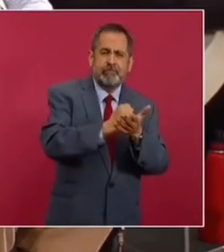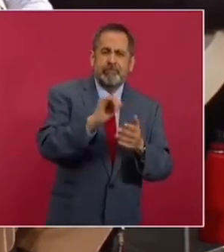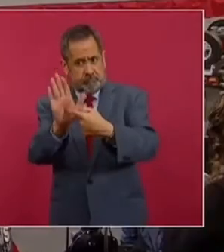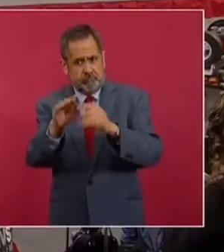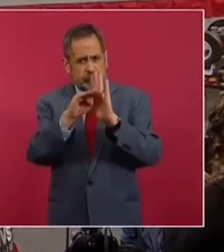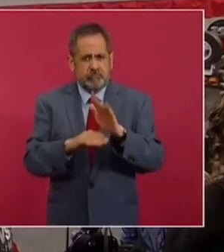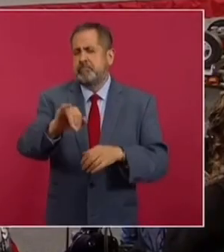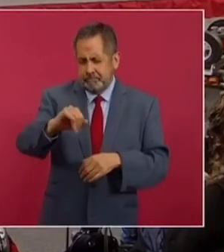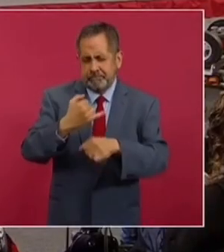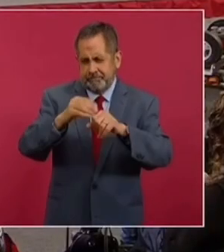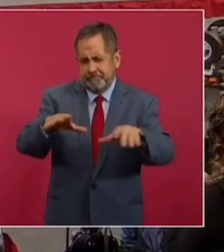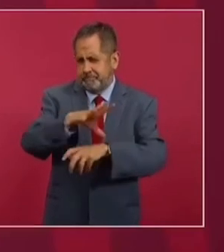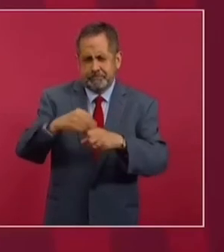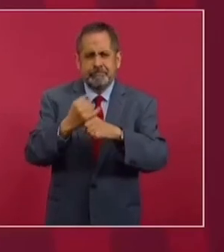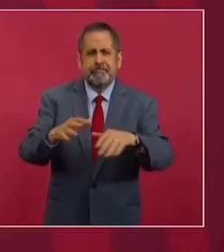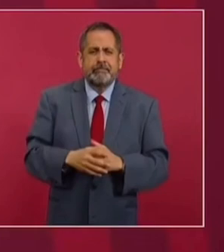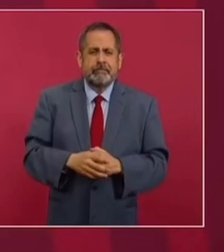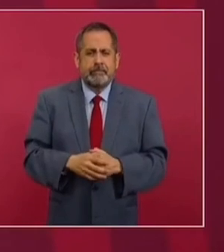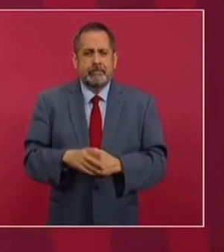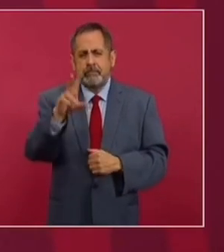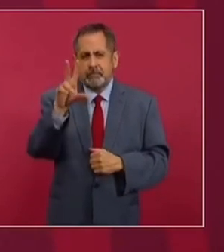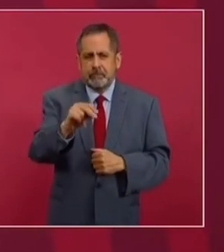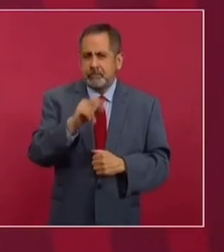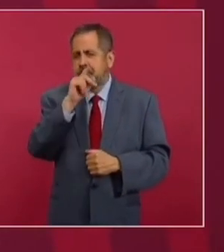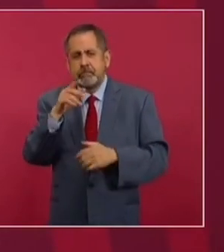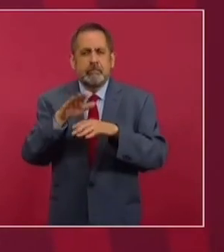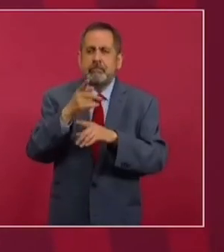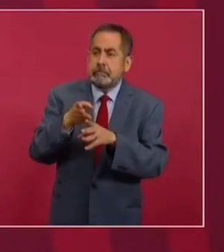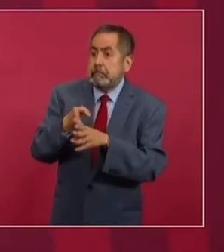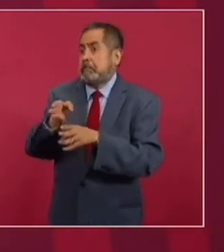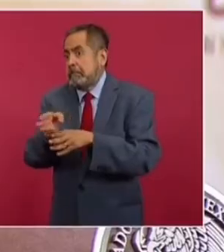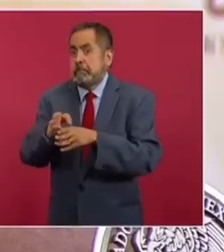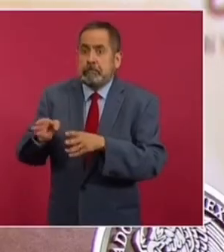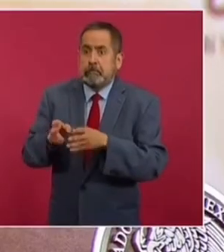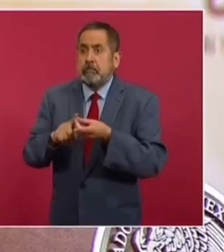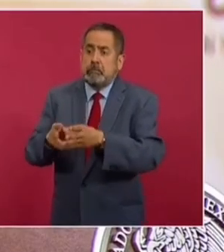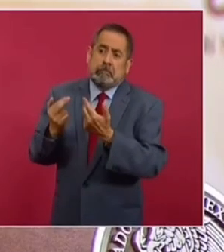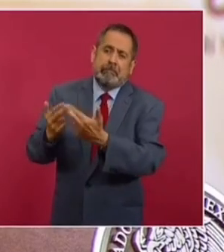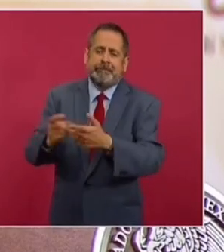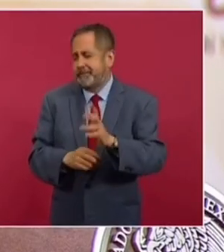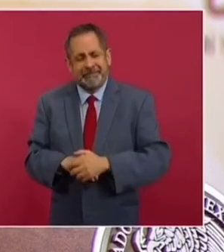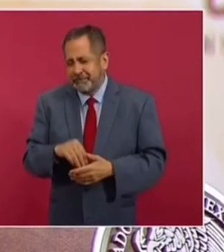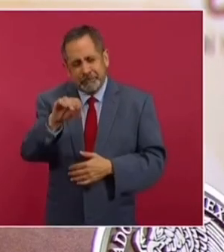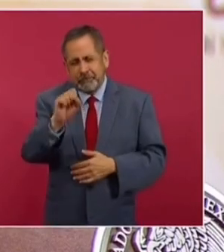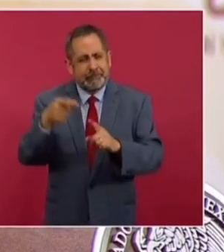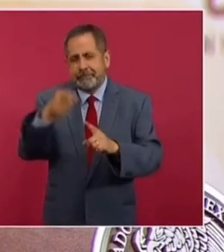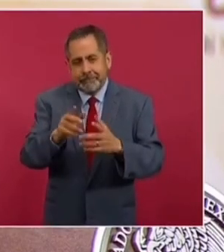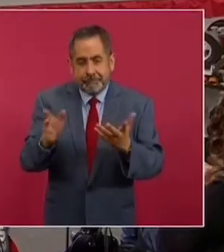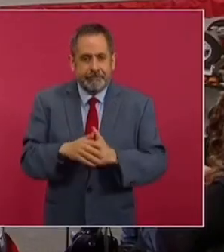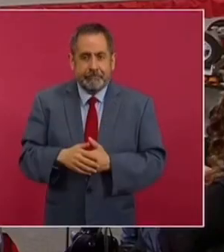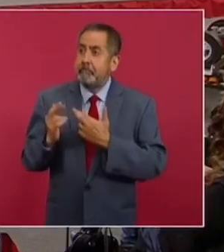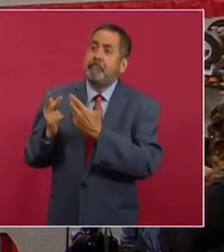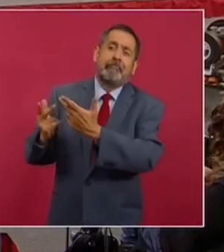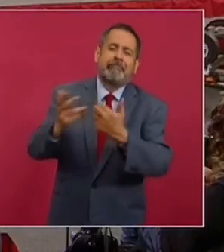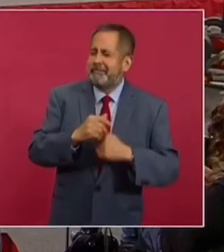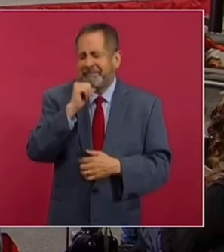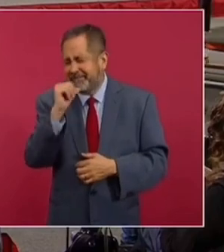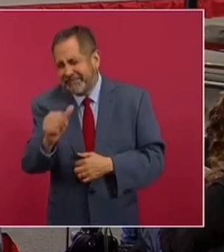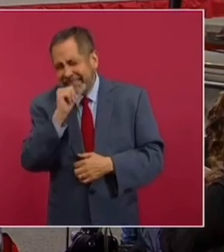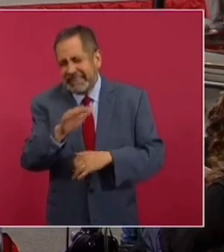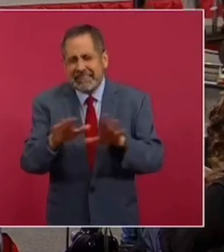pudieran mostrarlas. Forma sobre todo, pero no es una preocupación por el trazo. No es por la afectación al medio